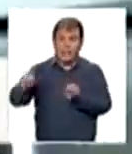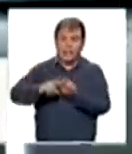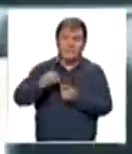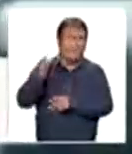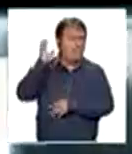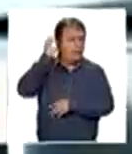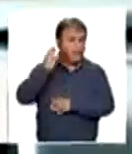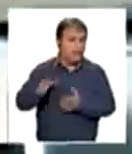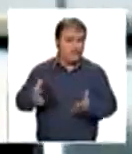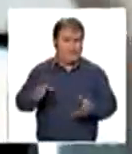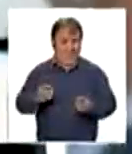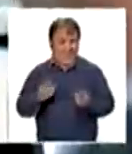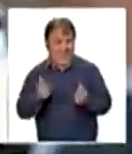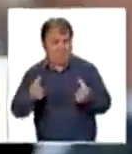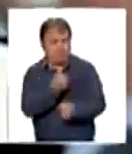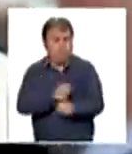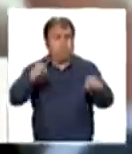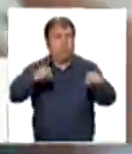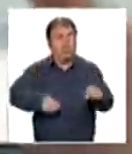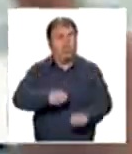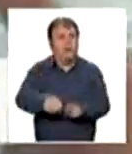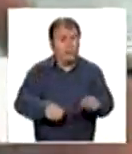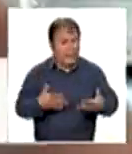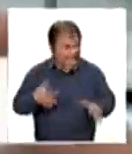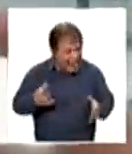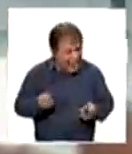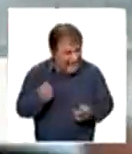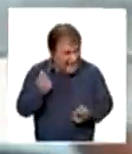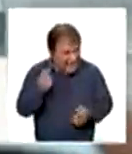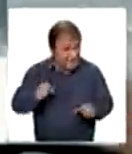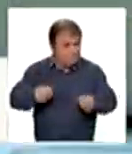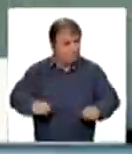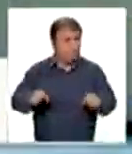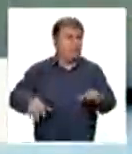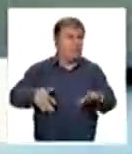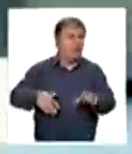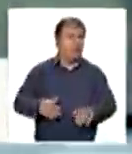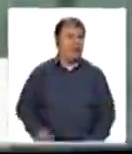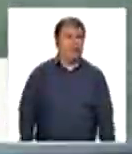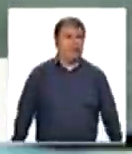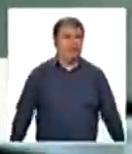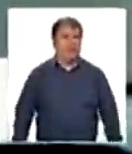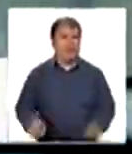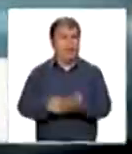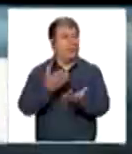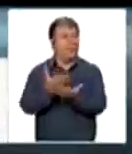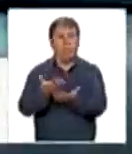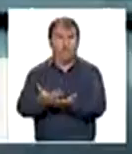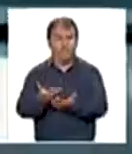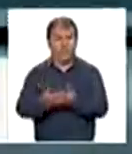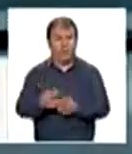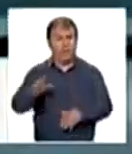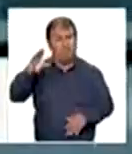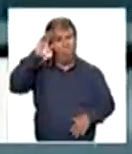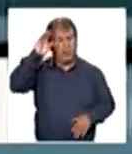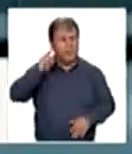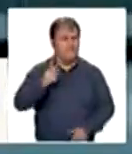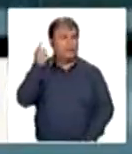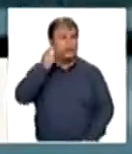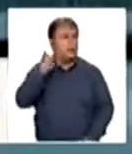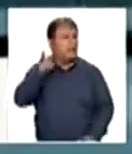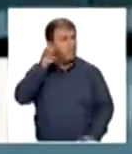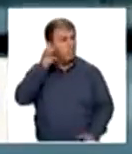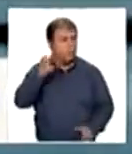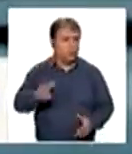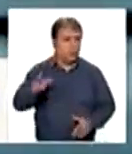arrolla a un ciclista. Mira la ciclista, casi la... ¿Vieron? Ante las evidencias, la Policía Nacional escuchó el